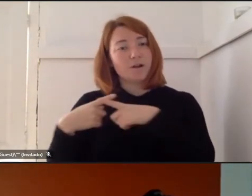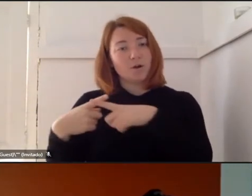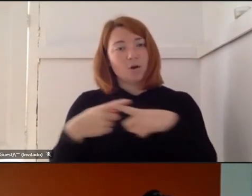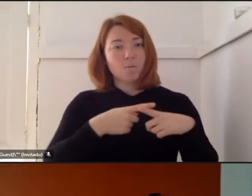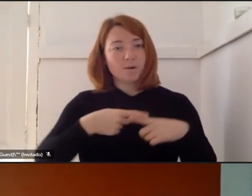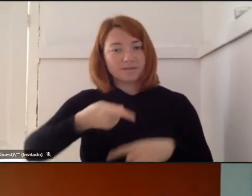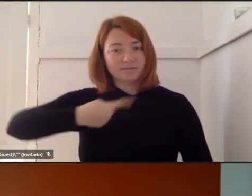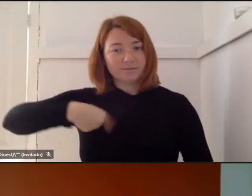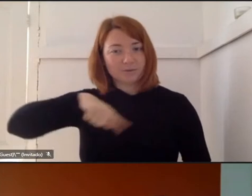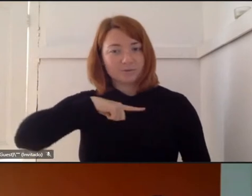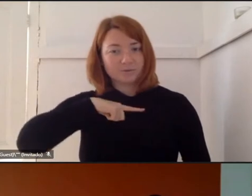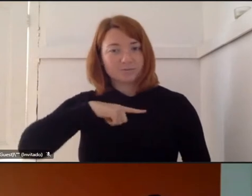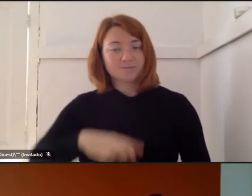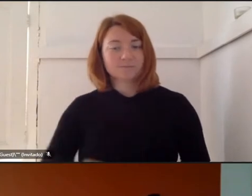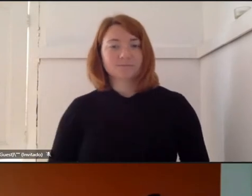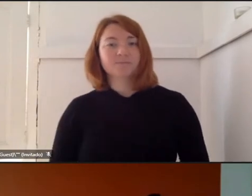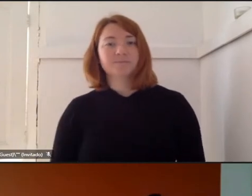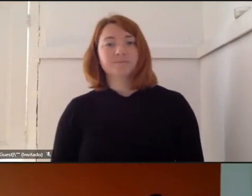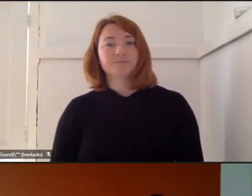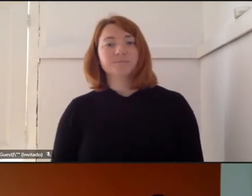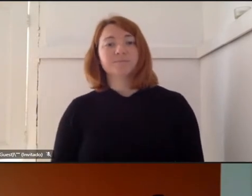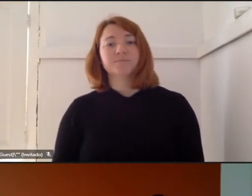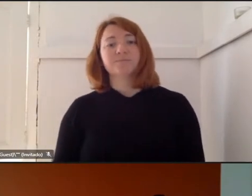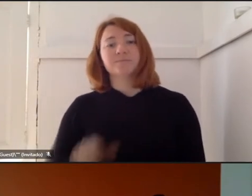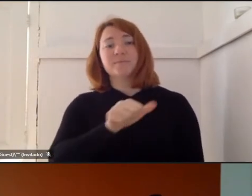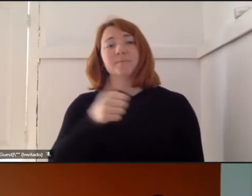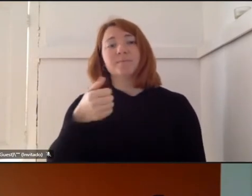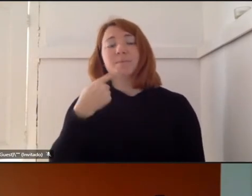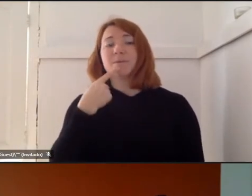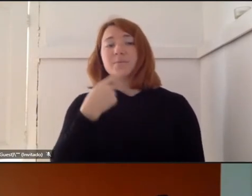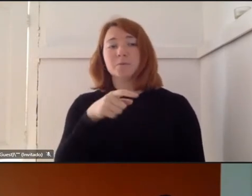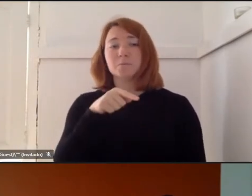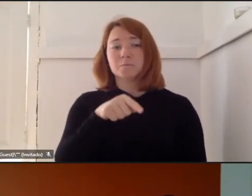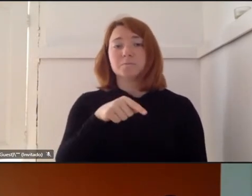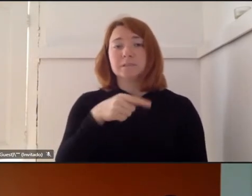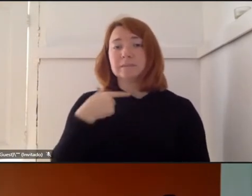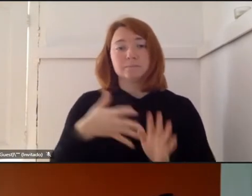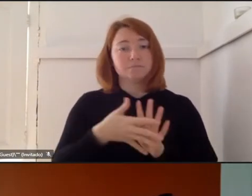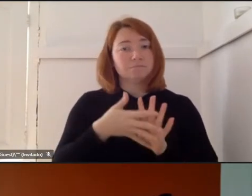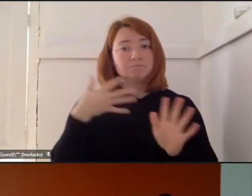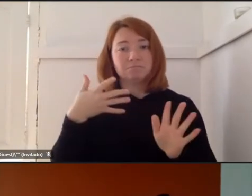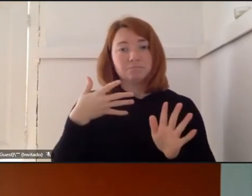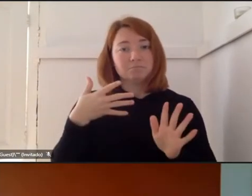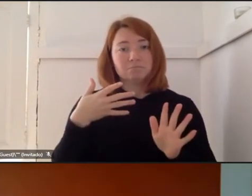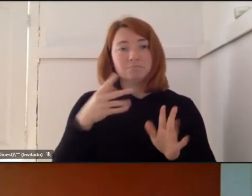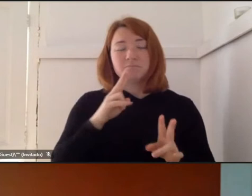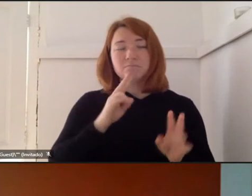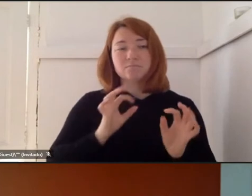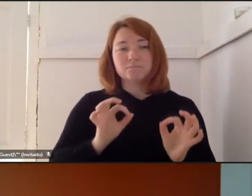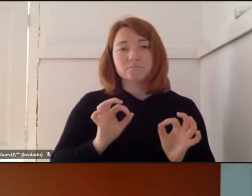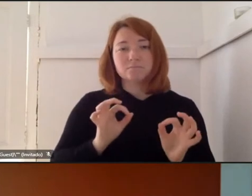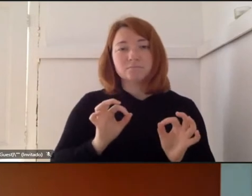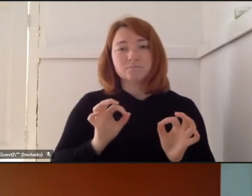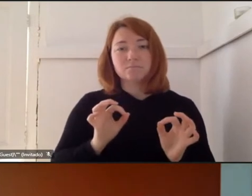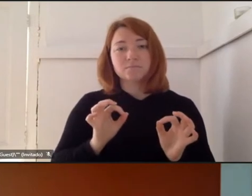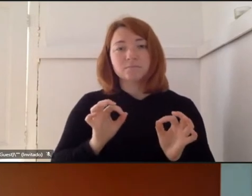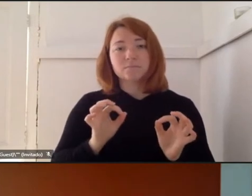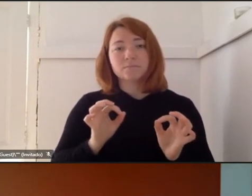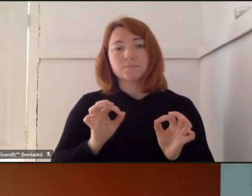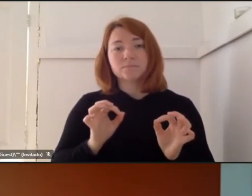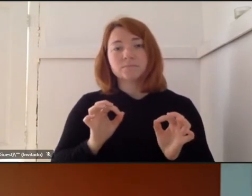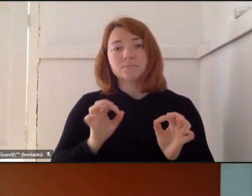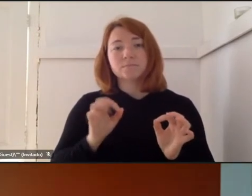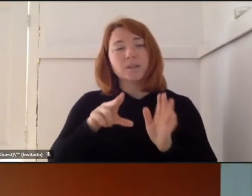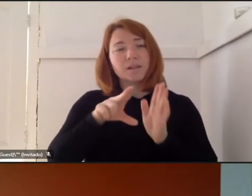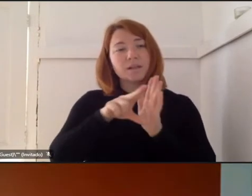hoy con nosotras. Una primera pregunta muy práctica y muy rápida que me hacen llegar es ¿dónde encontraremos el